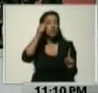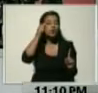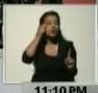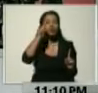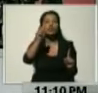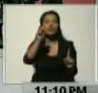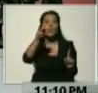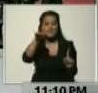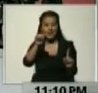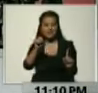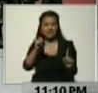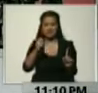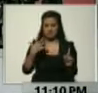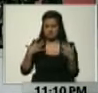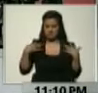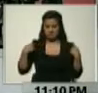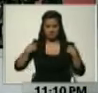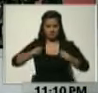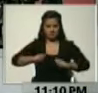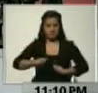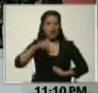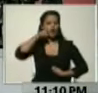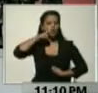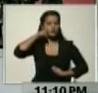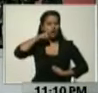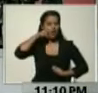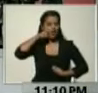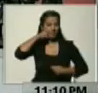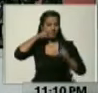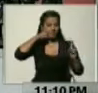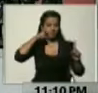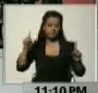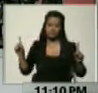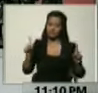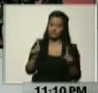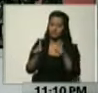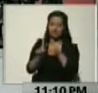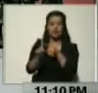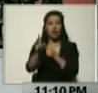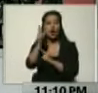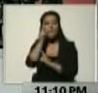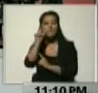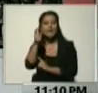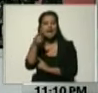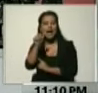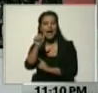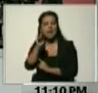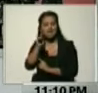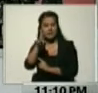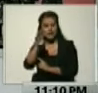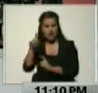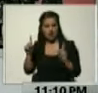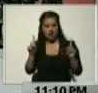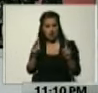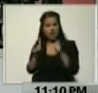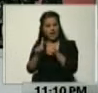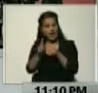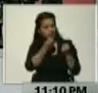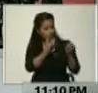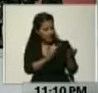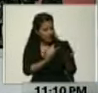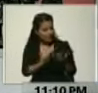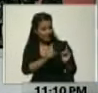camisa rosada, bien peinado y acompañado por Gabriel García Prete, quien fue su anfitrión en Londres